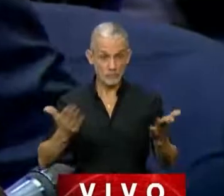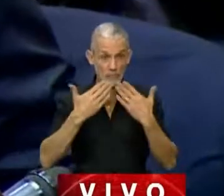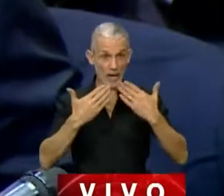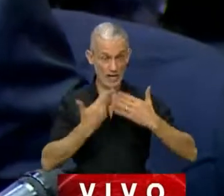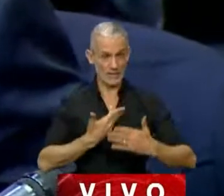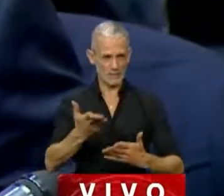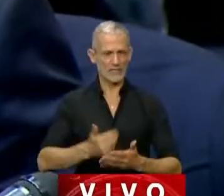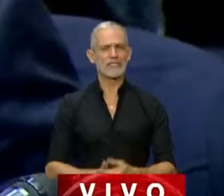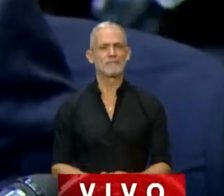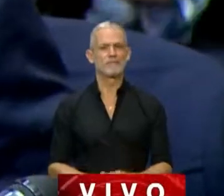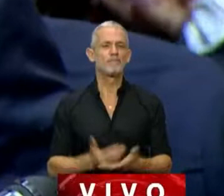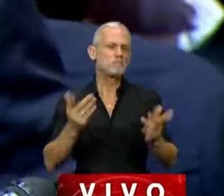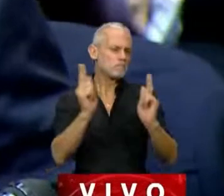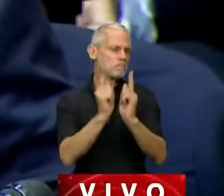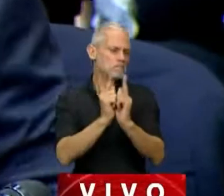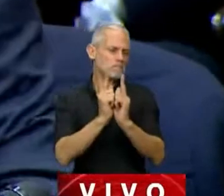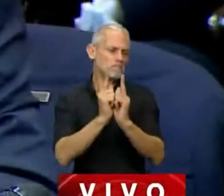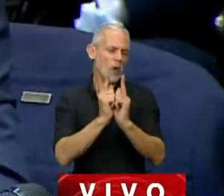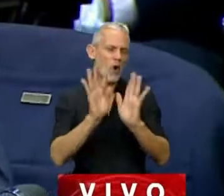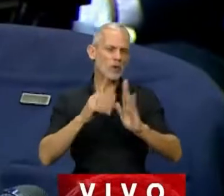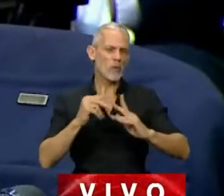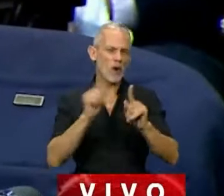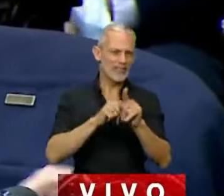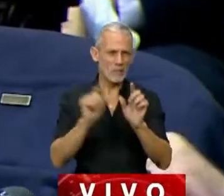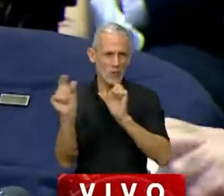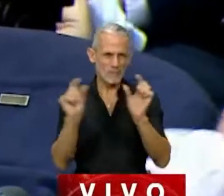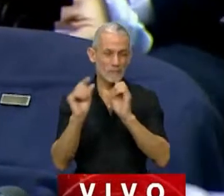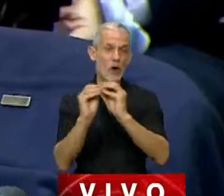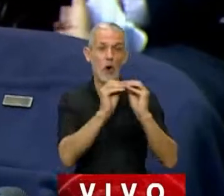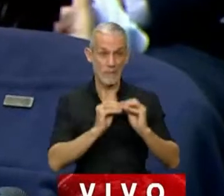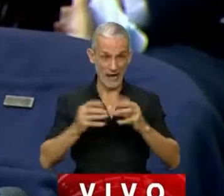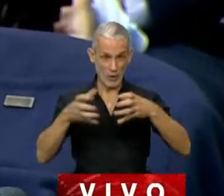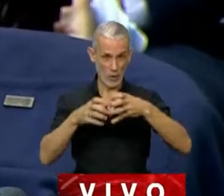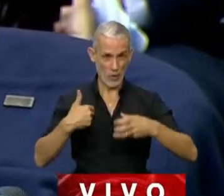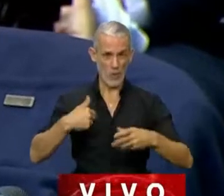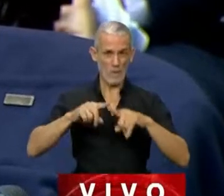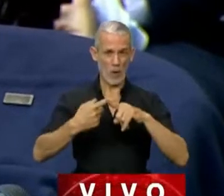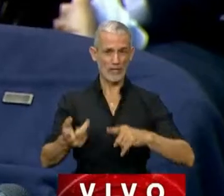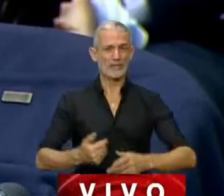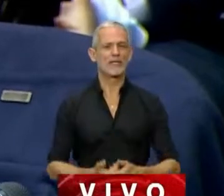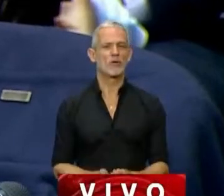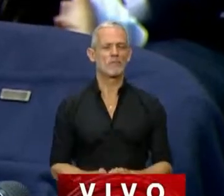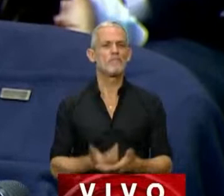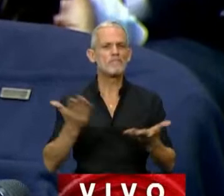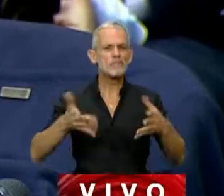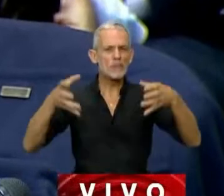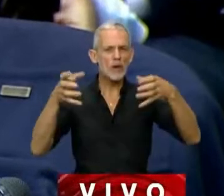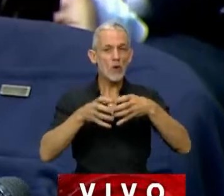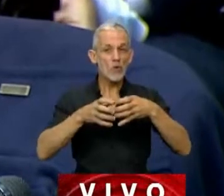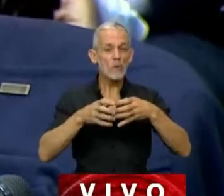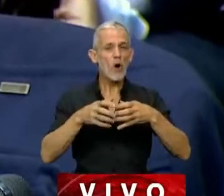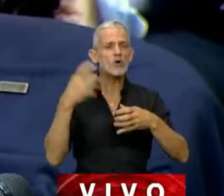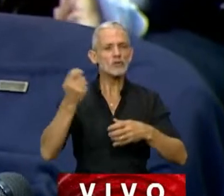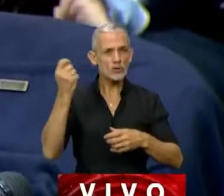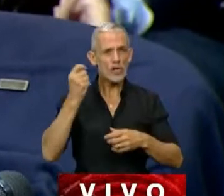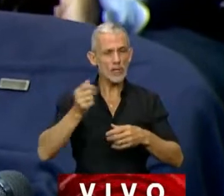Gracias, señor presidente. Brevemente, porque comparto el tiempo con compañeros de mi interbloque. Desde el bloque socialista